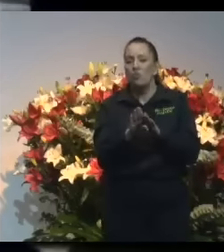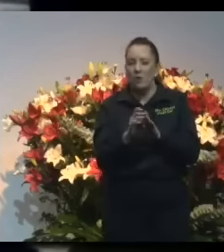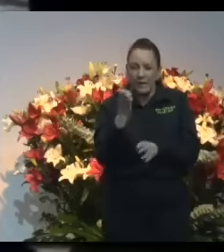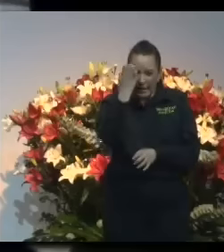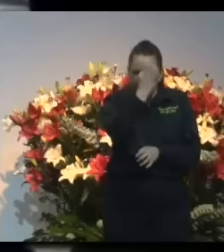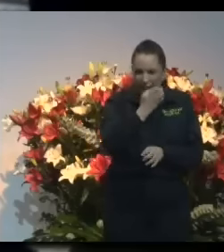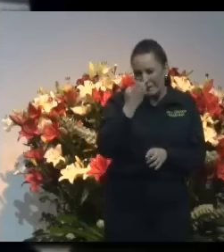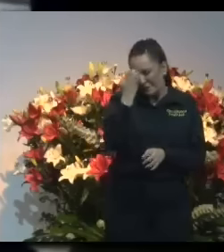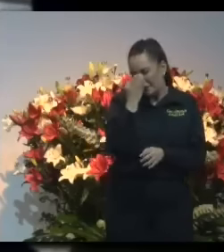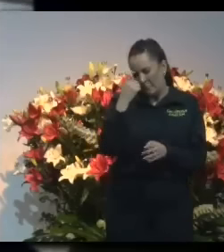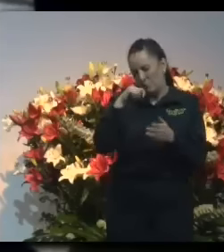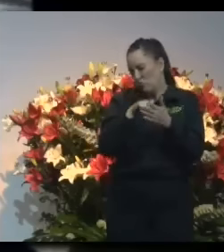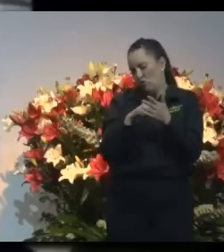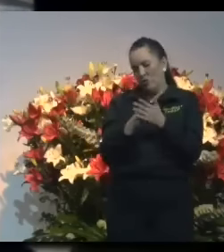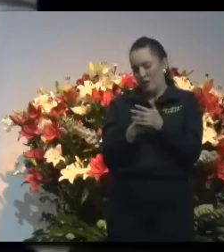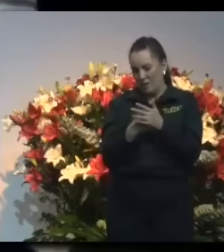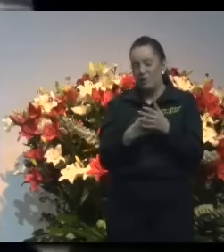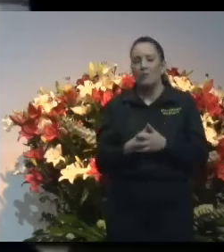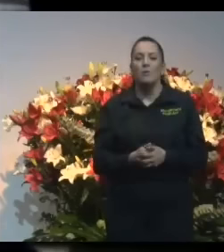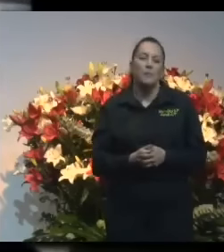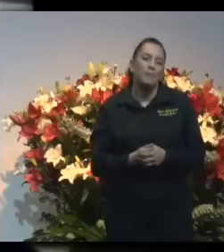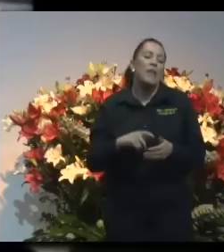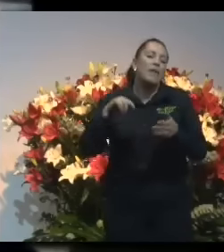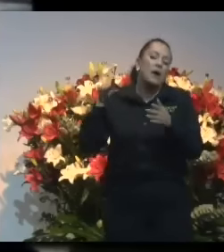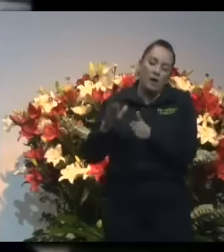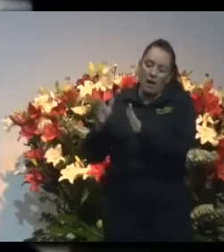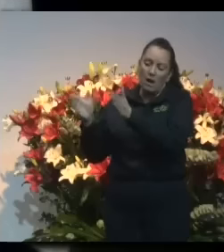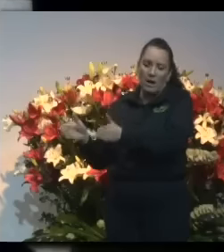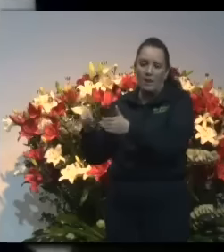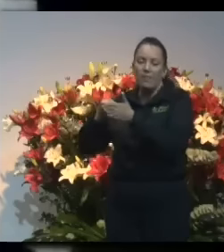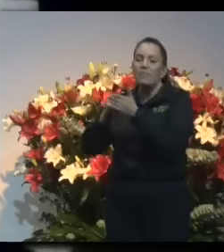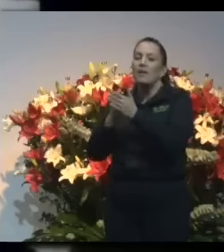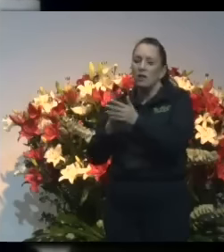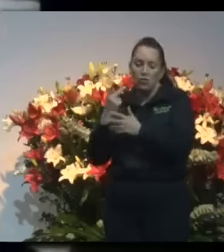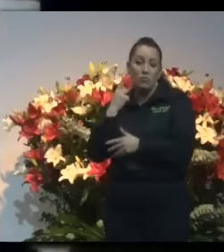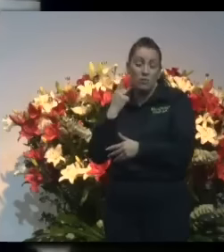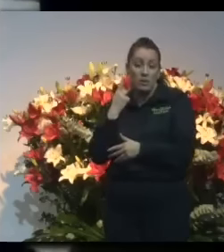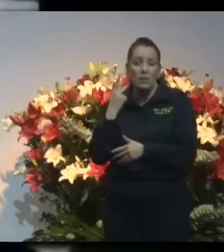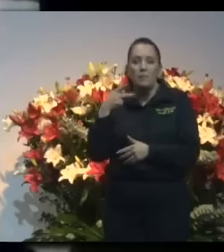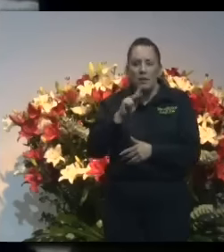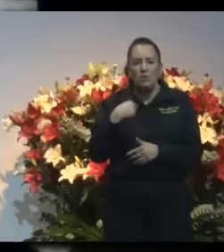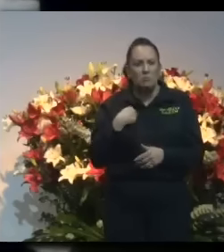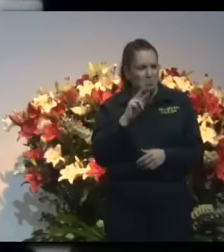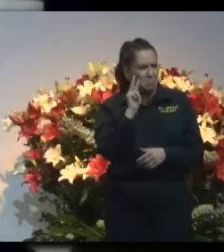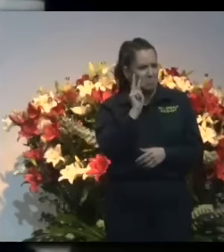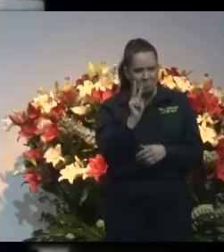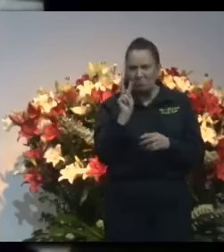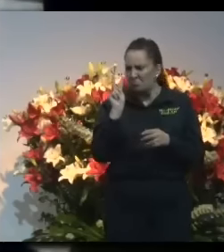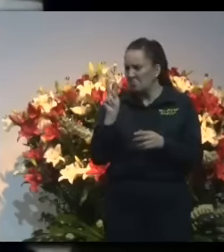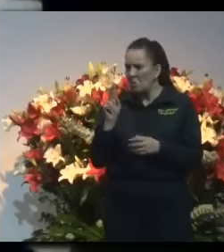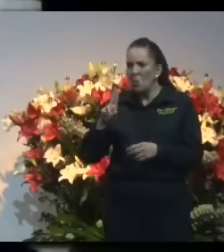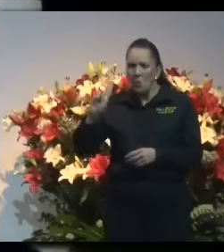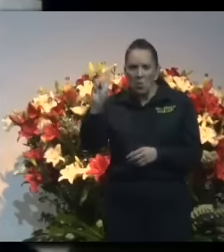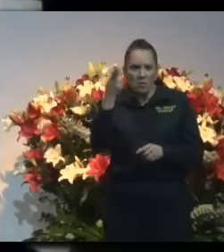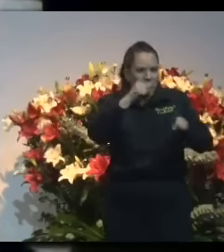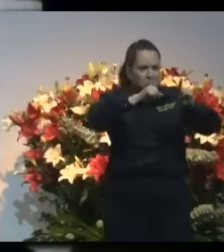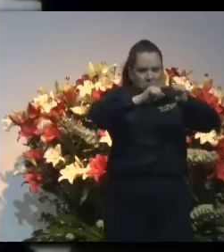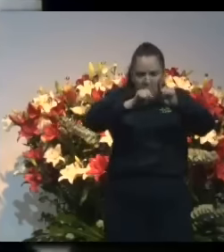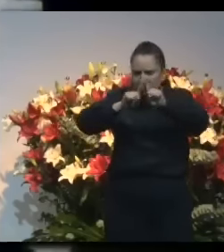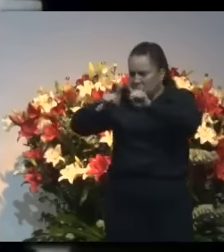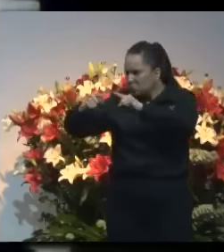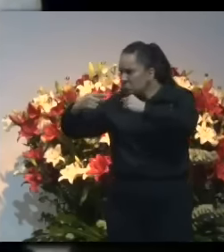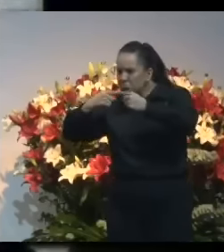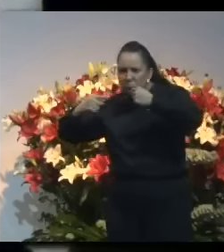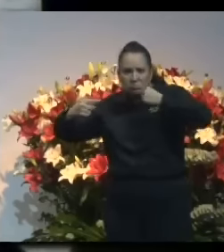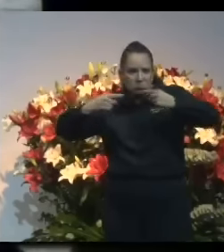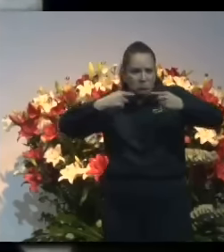muy técnico. Acá es más técnico-político. Pero yo sí veo a las universidades poniéndose de acuerdo para